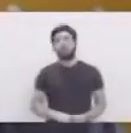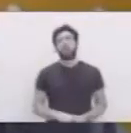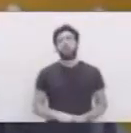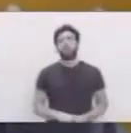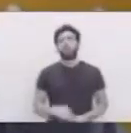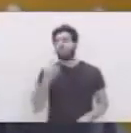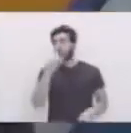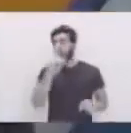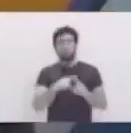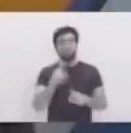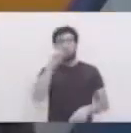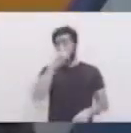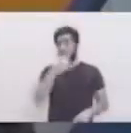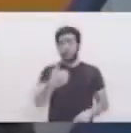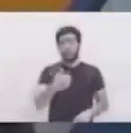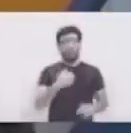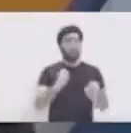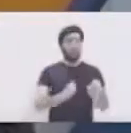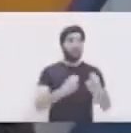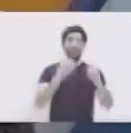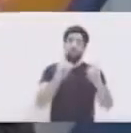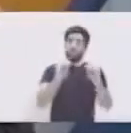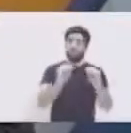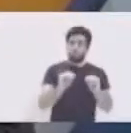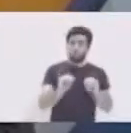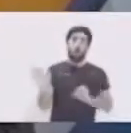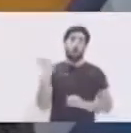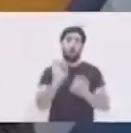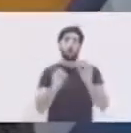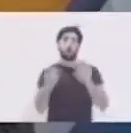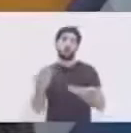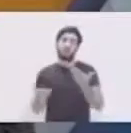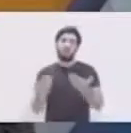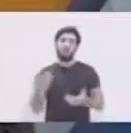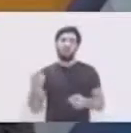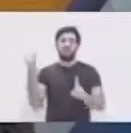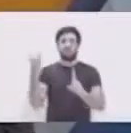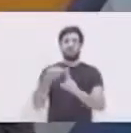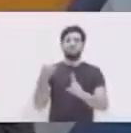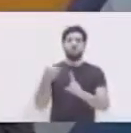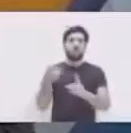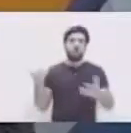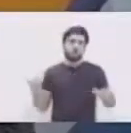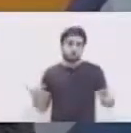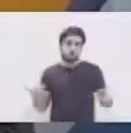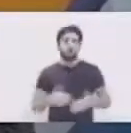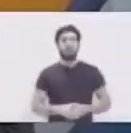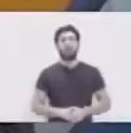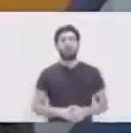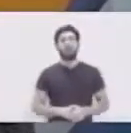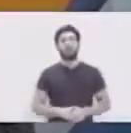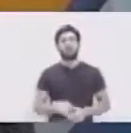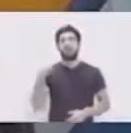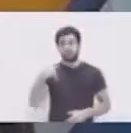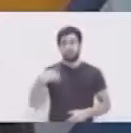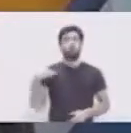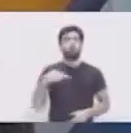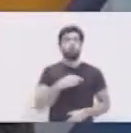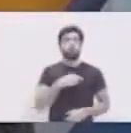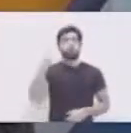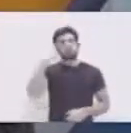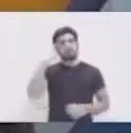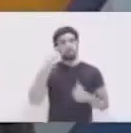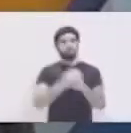que a lo mejor no están accediendo a la educación, que no pueden jugar o que son víctimas de violencia. Y eso